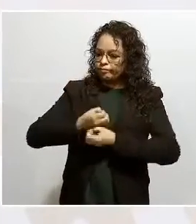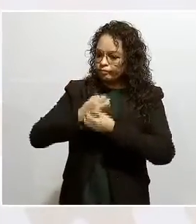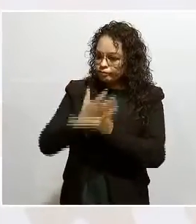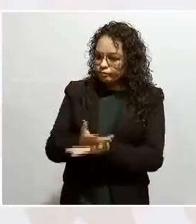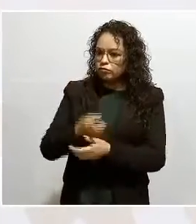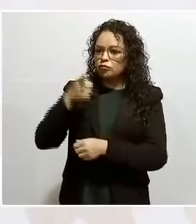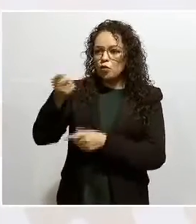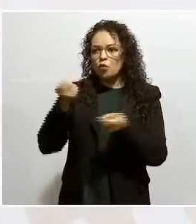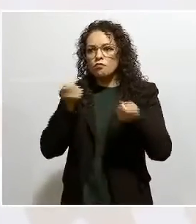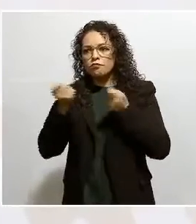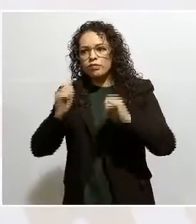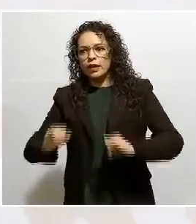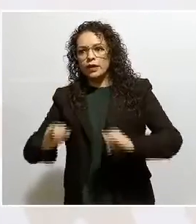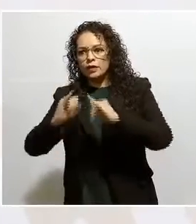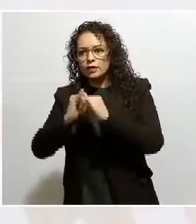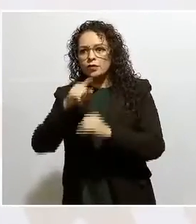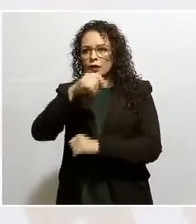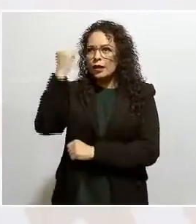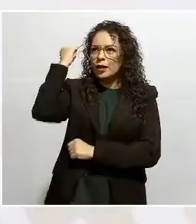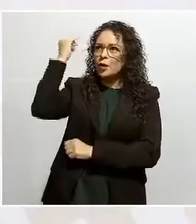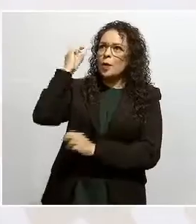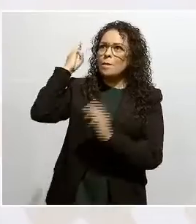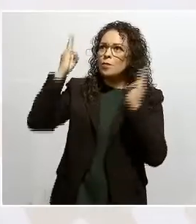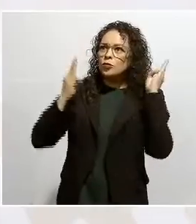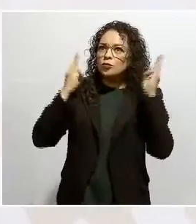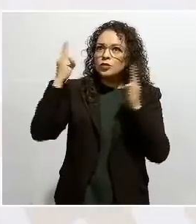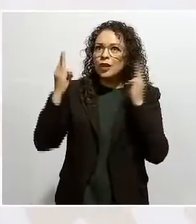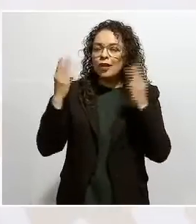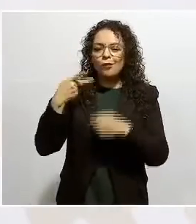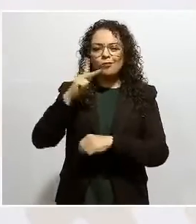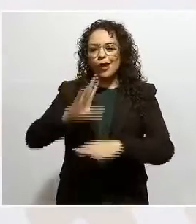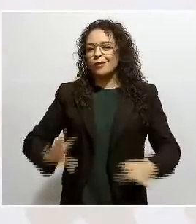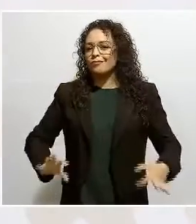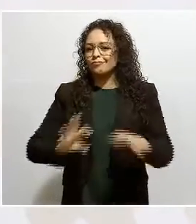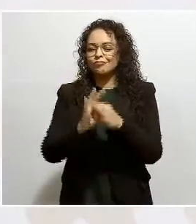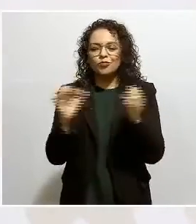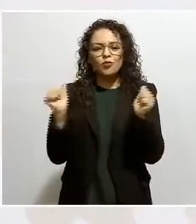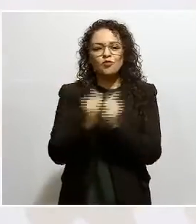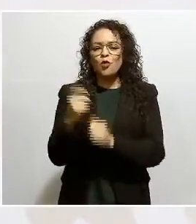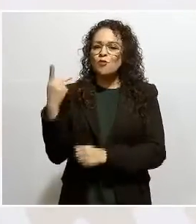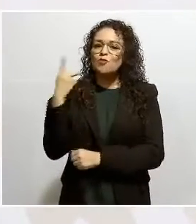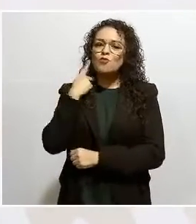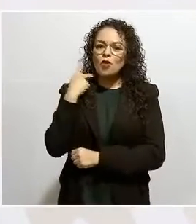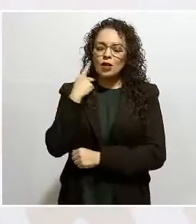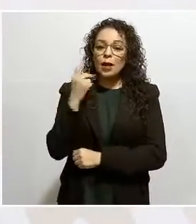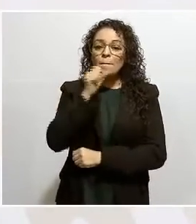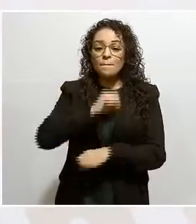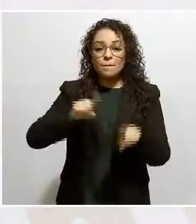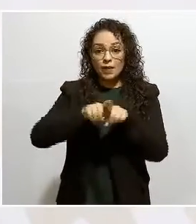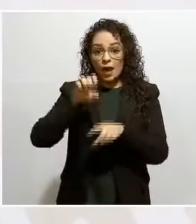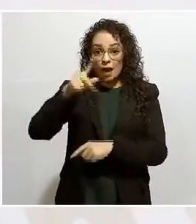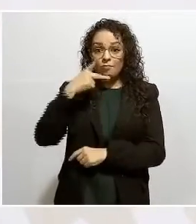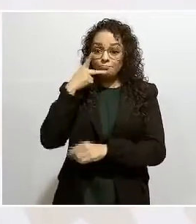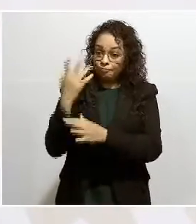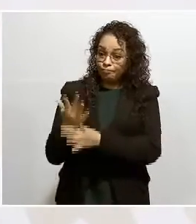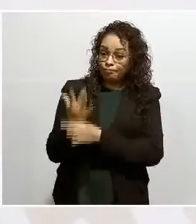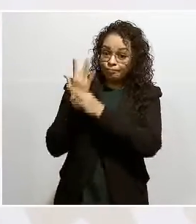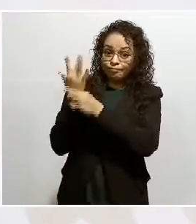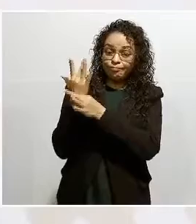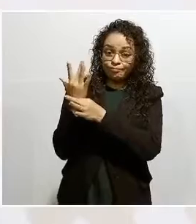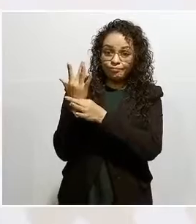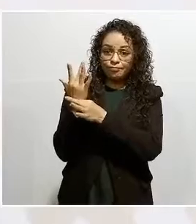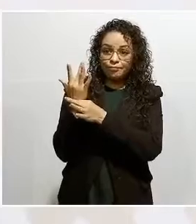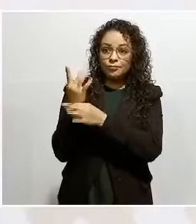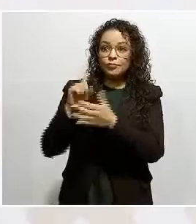museo. La poética nunca lo abandonaba. Como él mismo decía, al haberle encargado el Museo de la